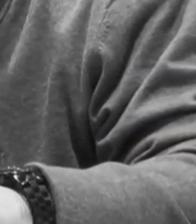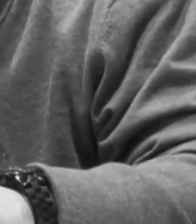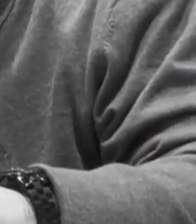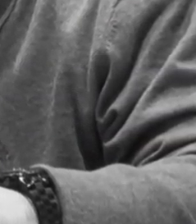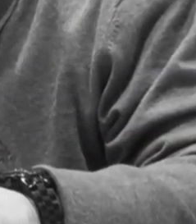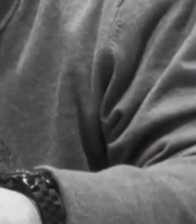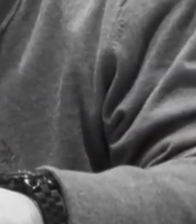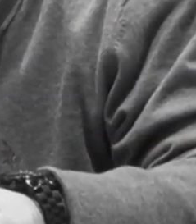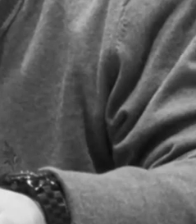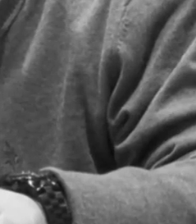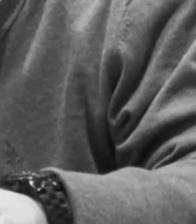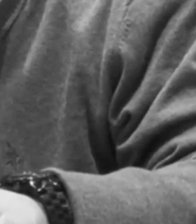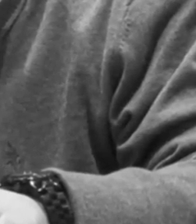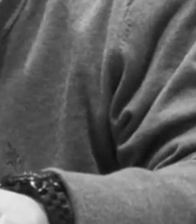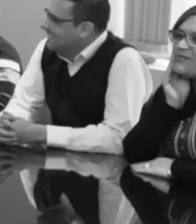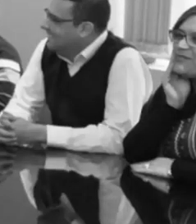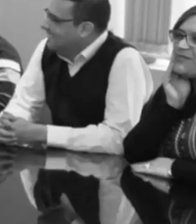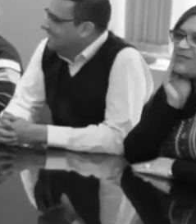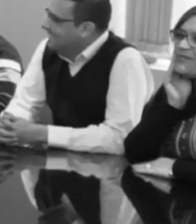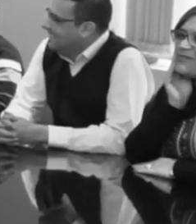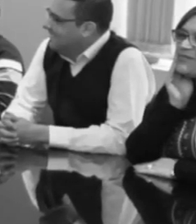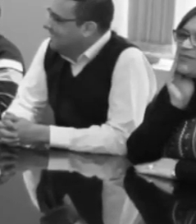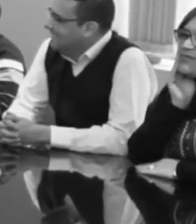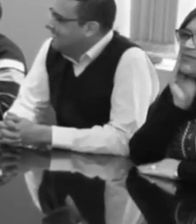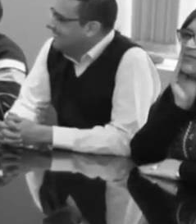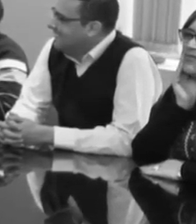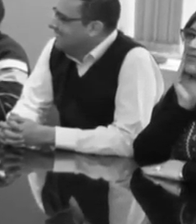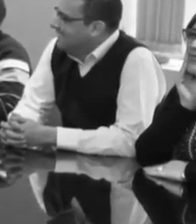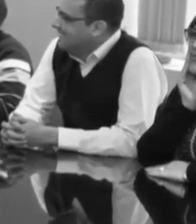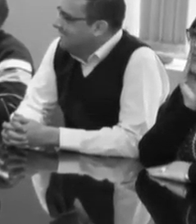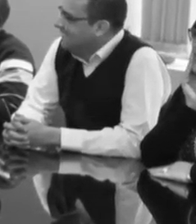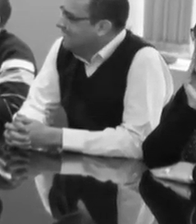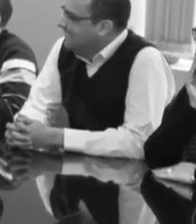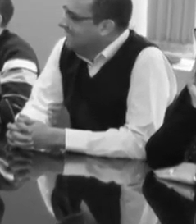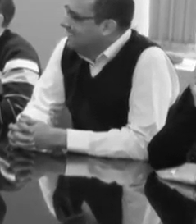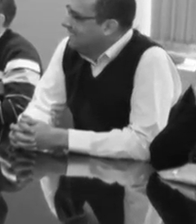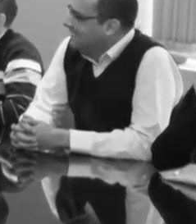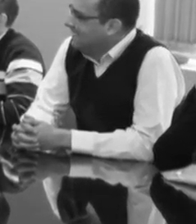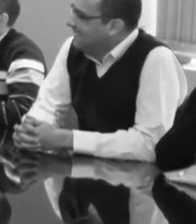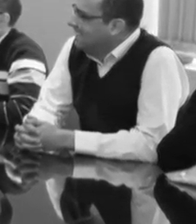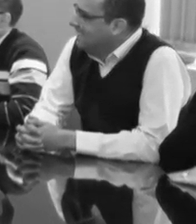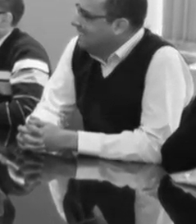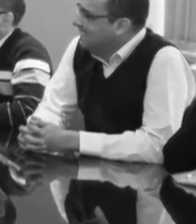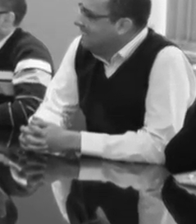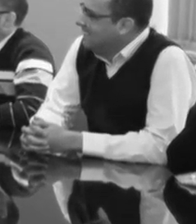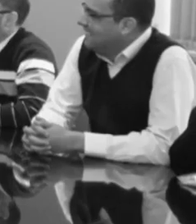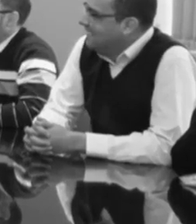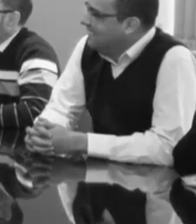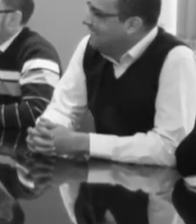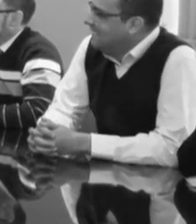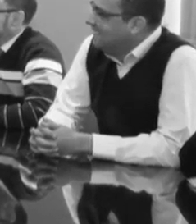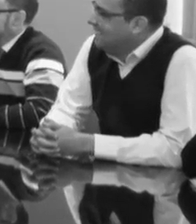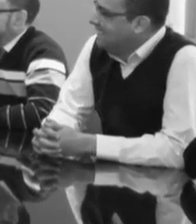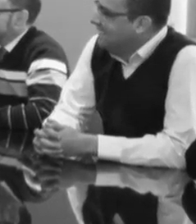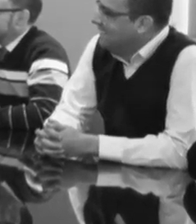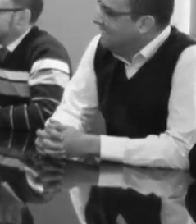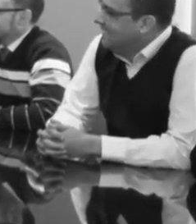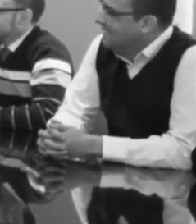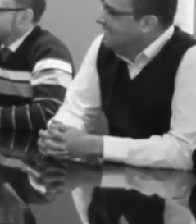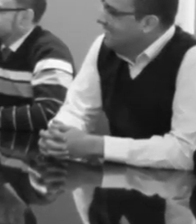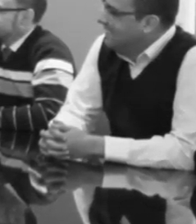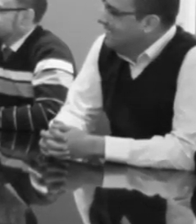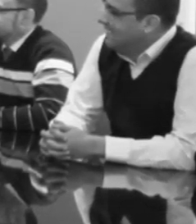todo en un ámbito de carácter laboral. Definitivamente podemos considerar que fue un aporte para nuestra área. Ha sido